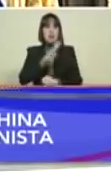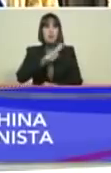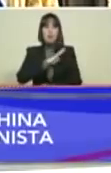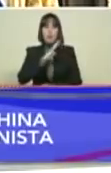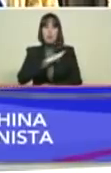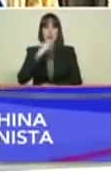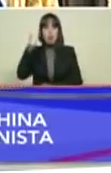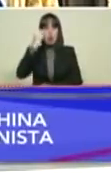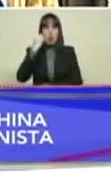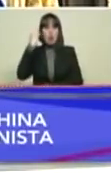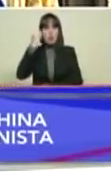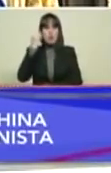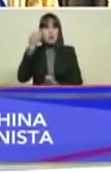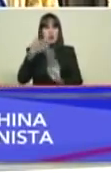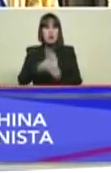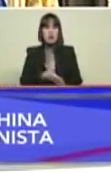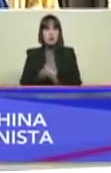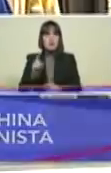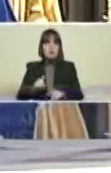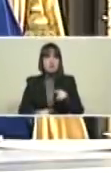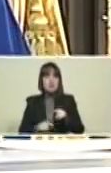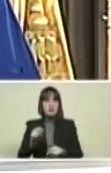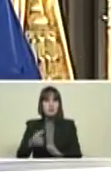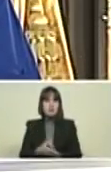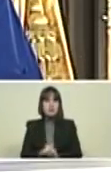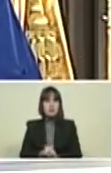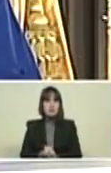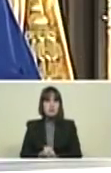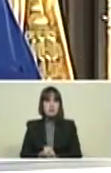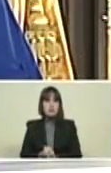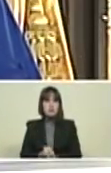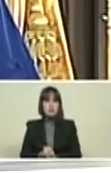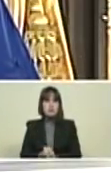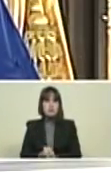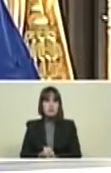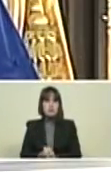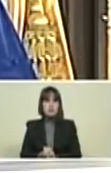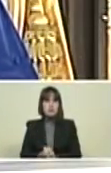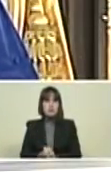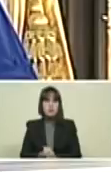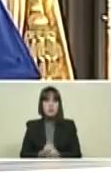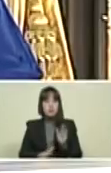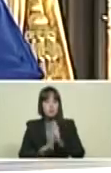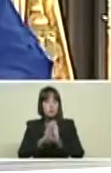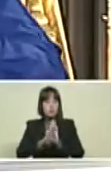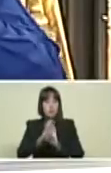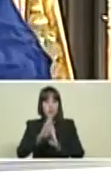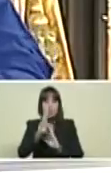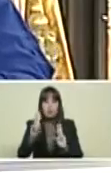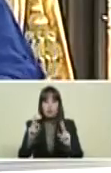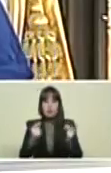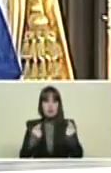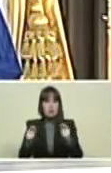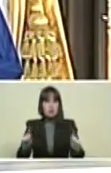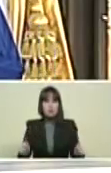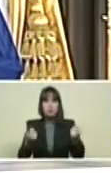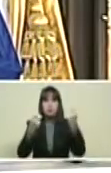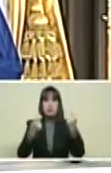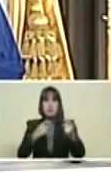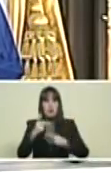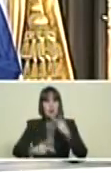una opinión muy positiva en el mundo del programa de recuperación económica, crecimiento y prosperidad que está en pleno